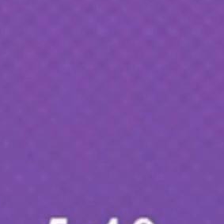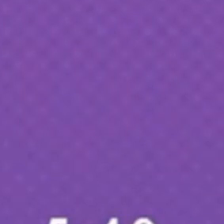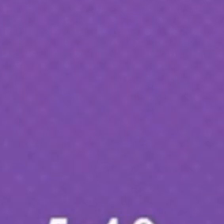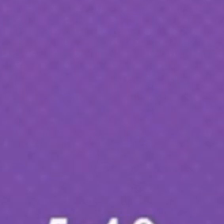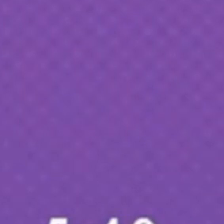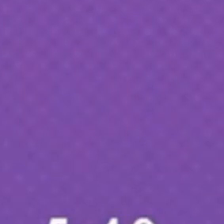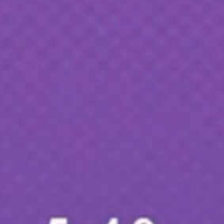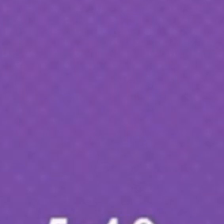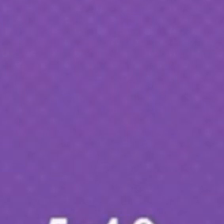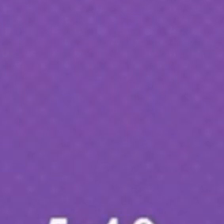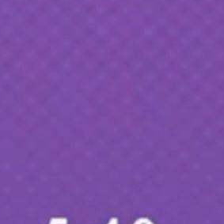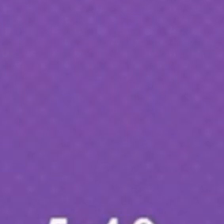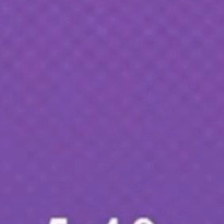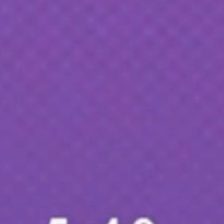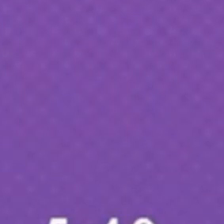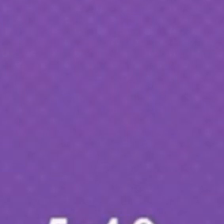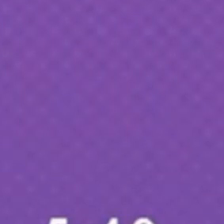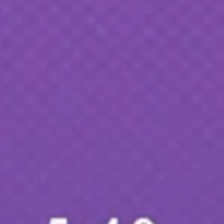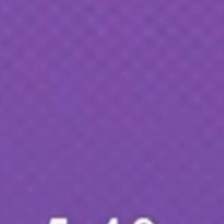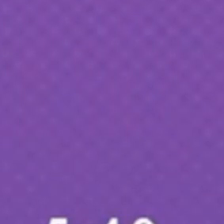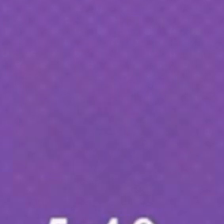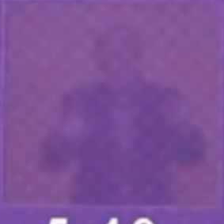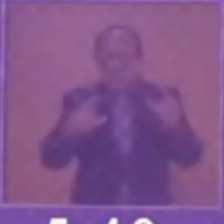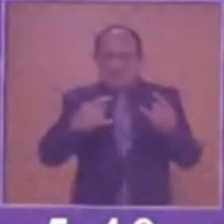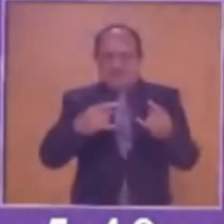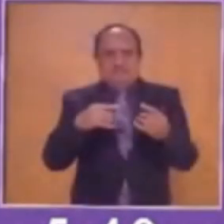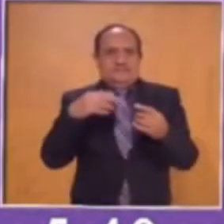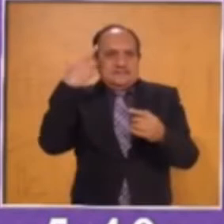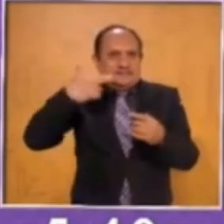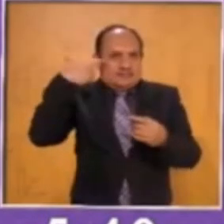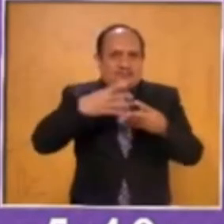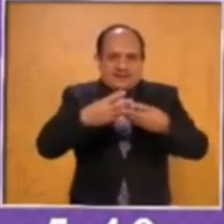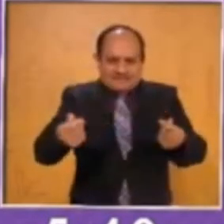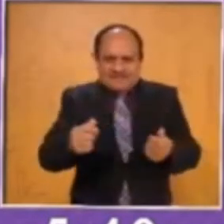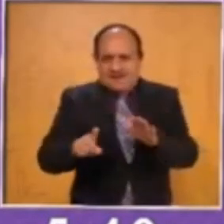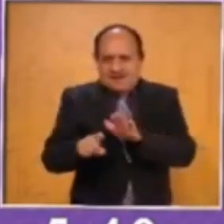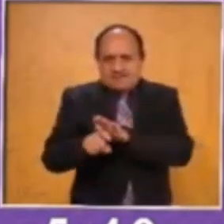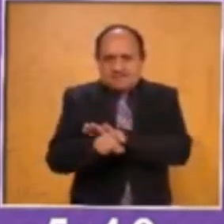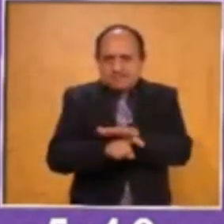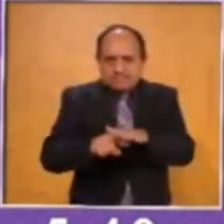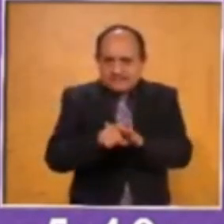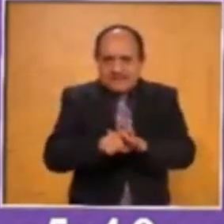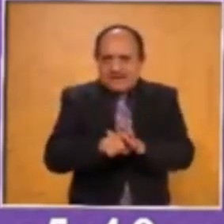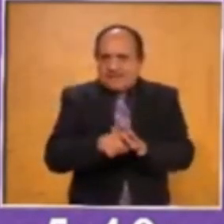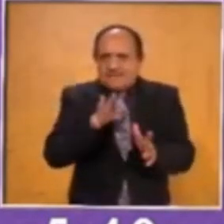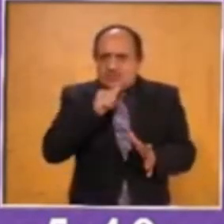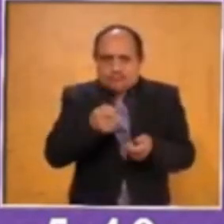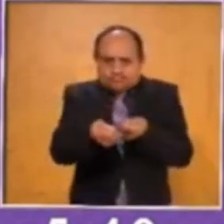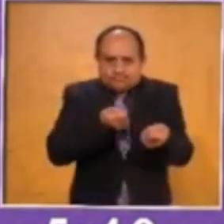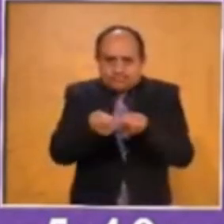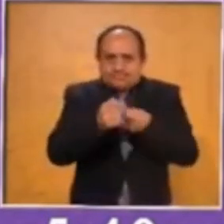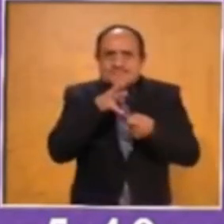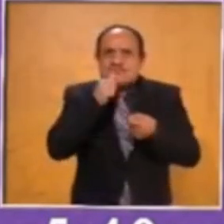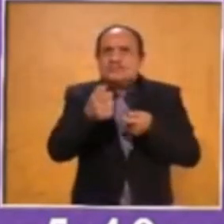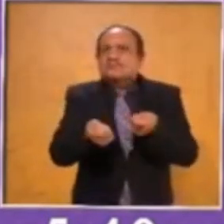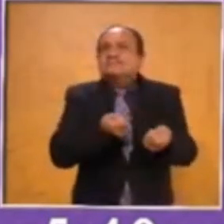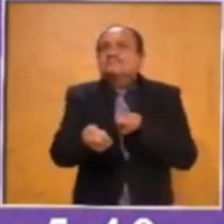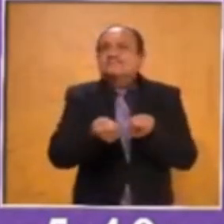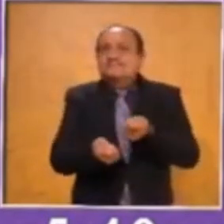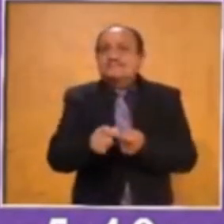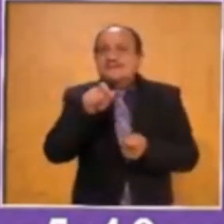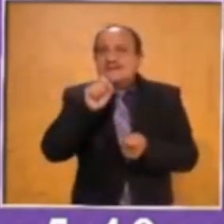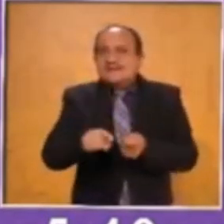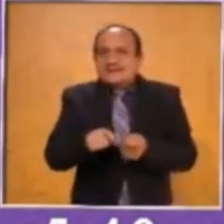ya casi al final del cuento de los Reyes de la Arena, cuando ya no puede controlarlos y sus